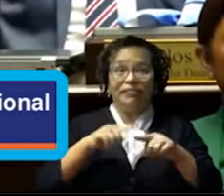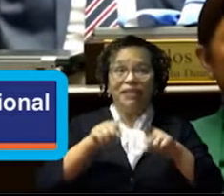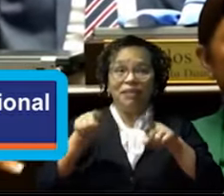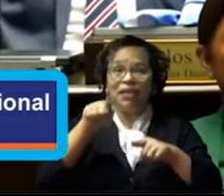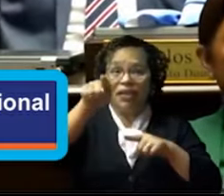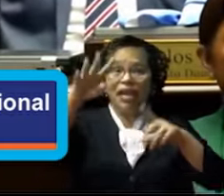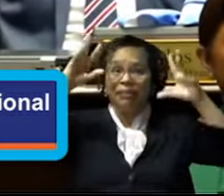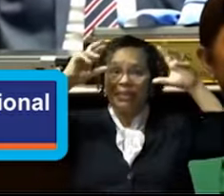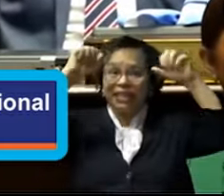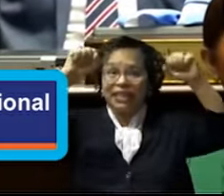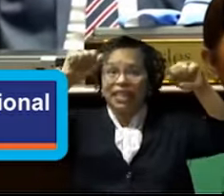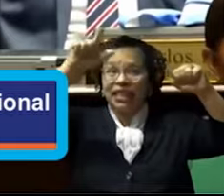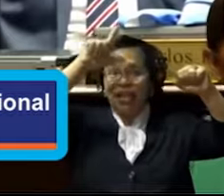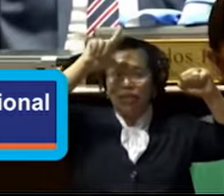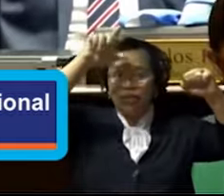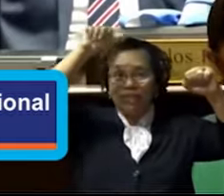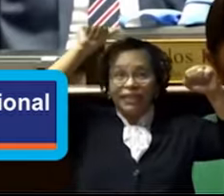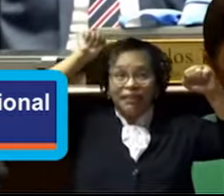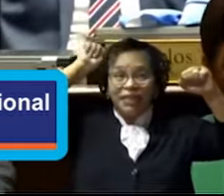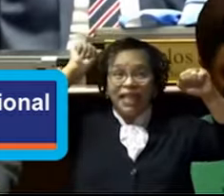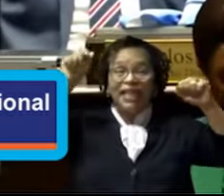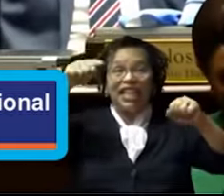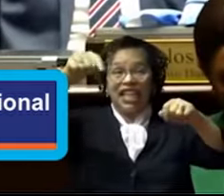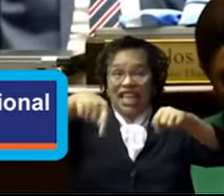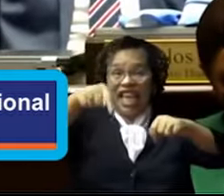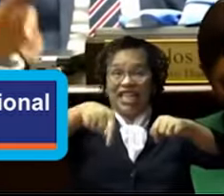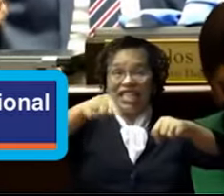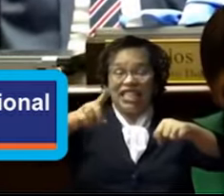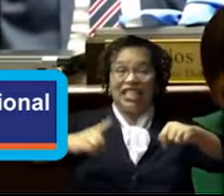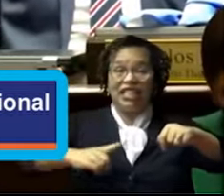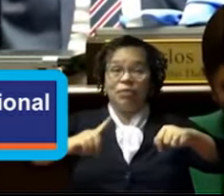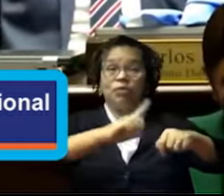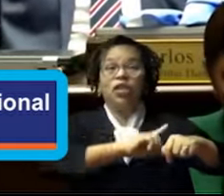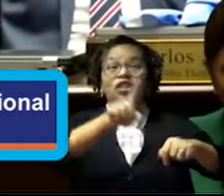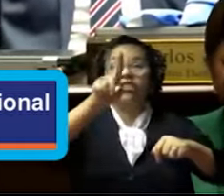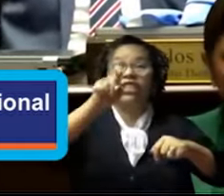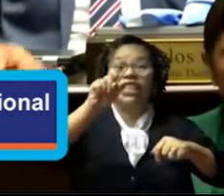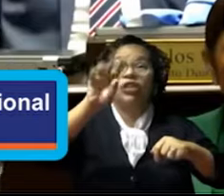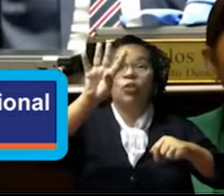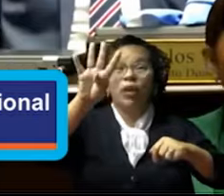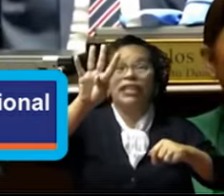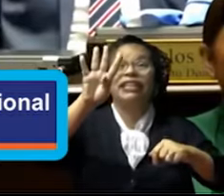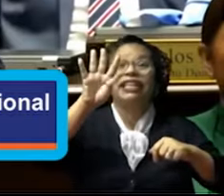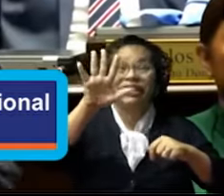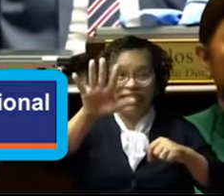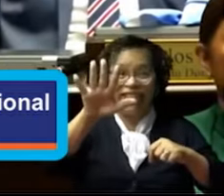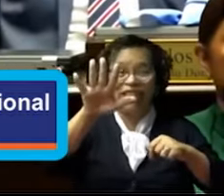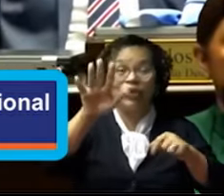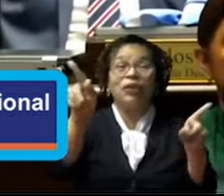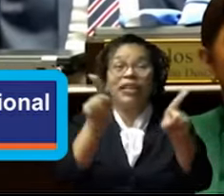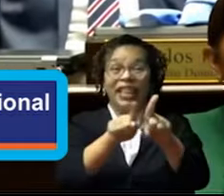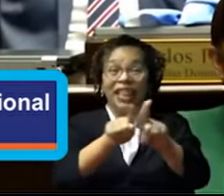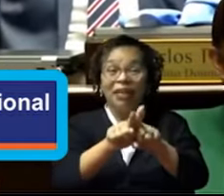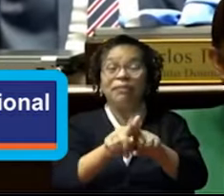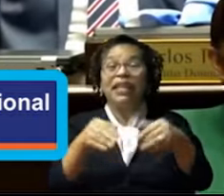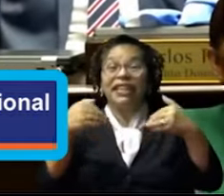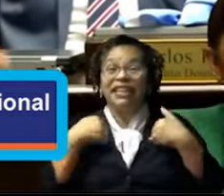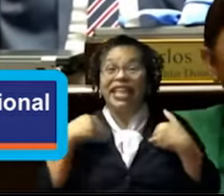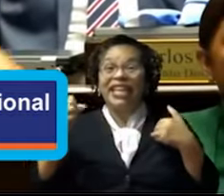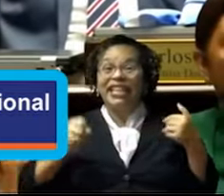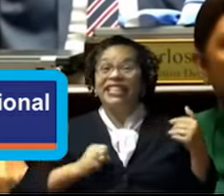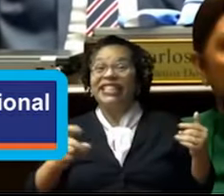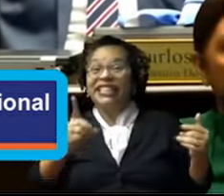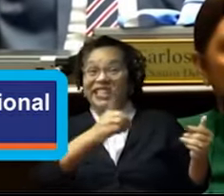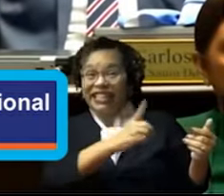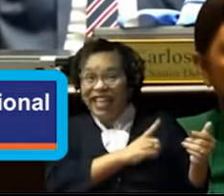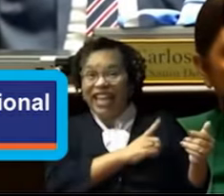aquí y que está consciente y tranquilo, se le ocurrió, que tiene el Senado de la República, se le ocurrió. Ah, bien, vamos